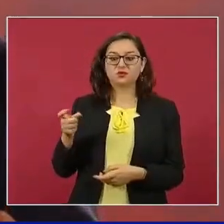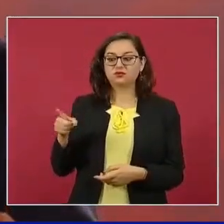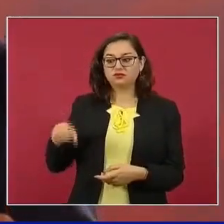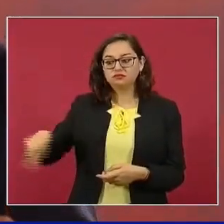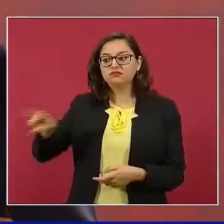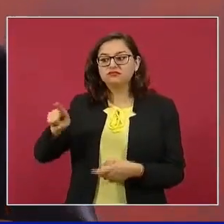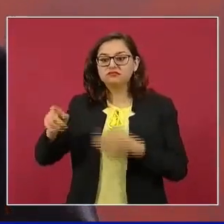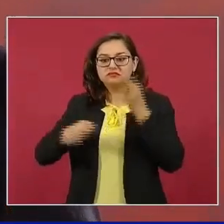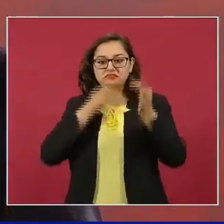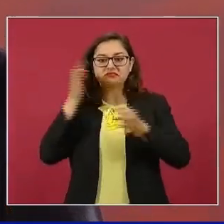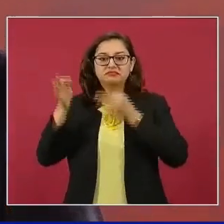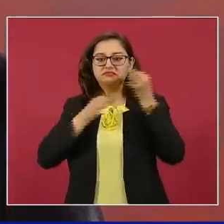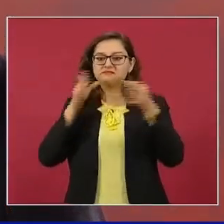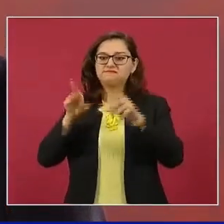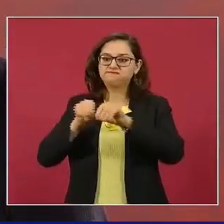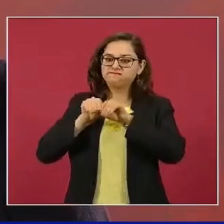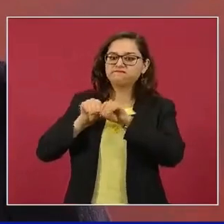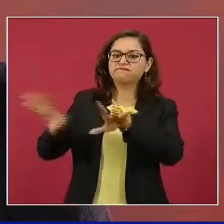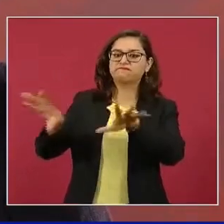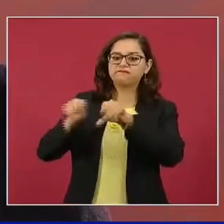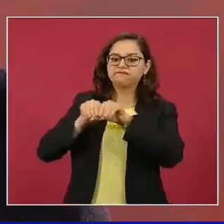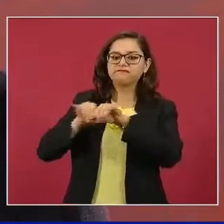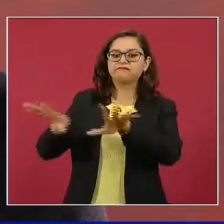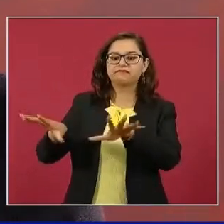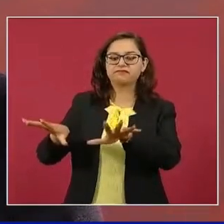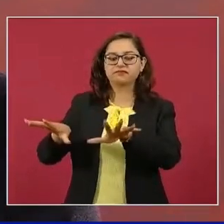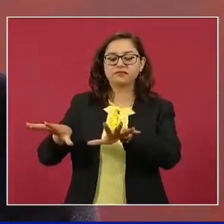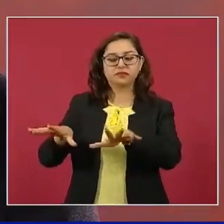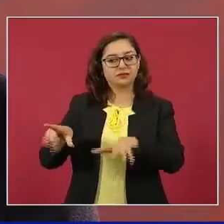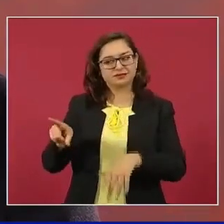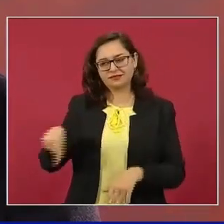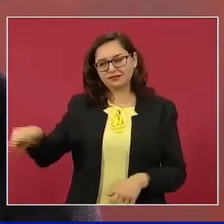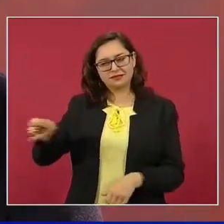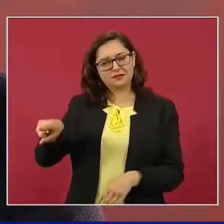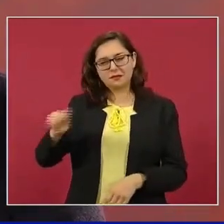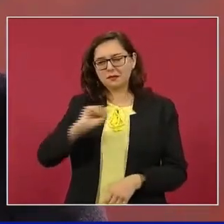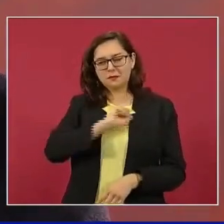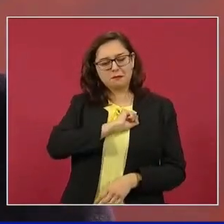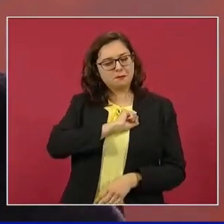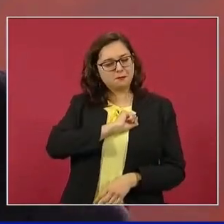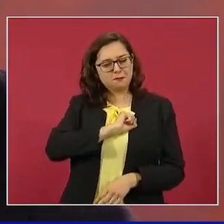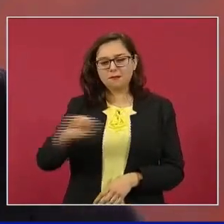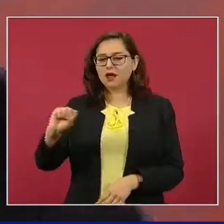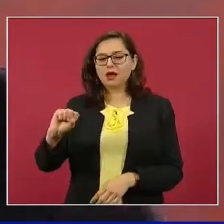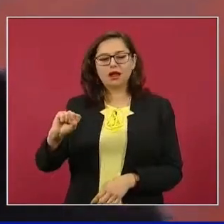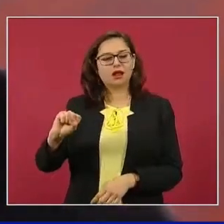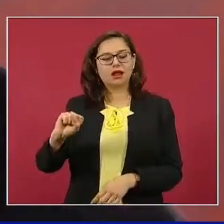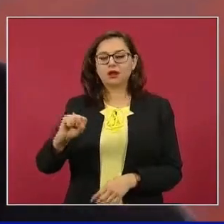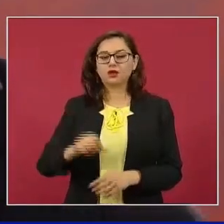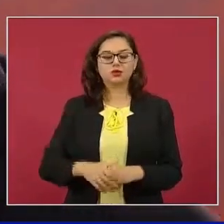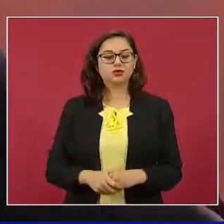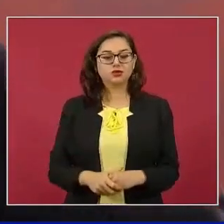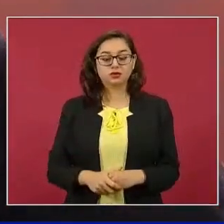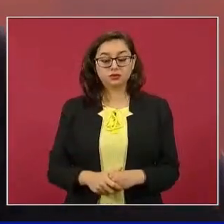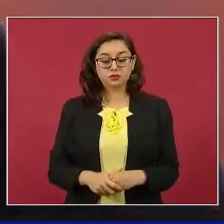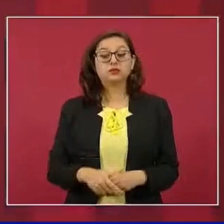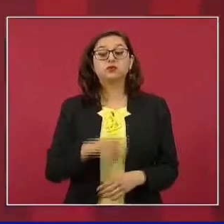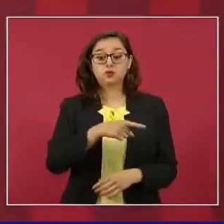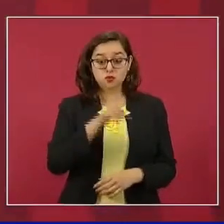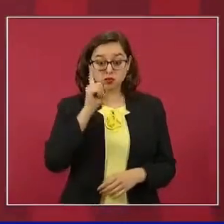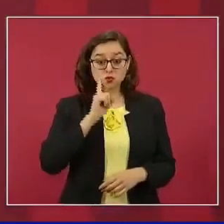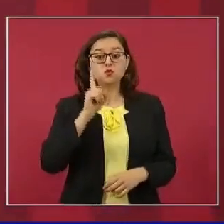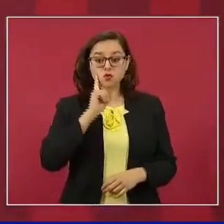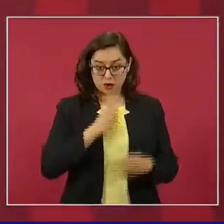idea que quieren proyectar de manera perversa. Entonces, ella vino aquí